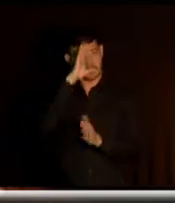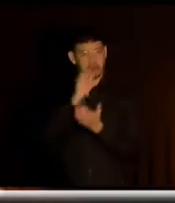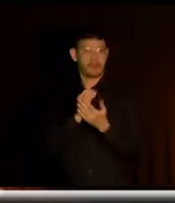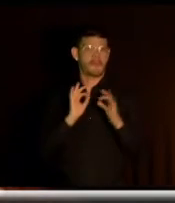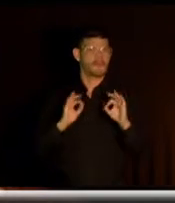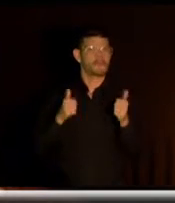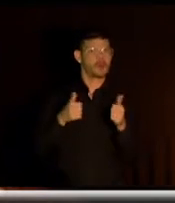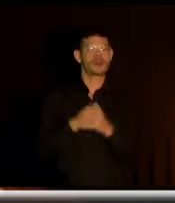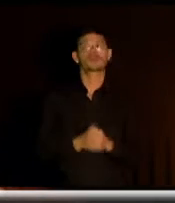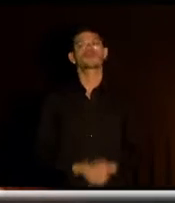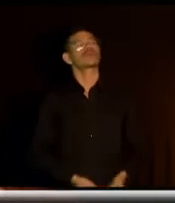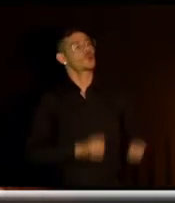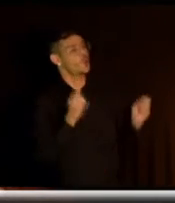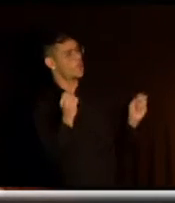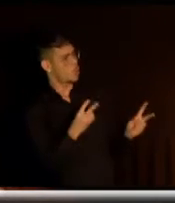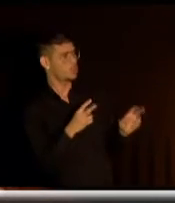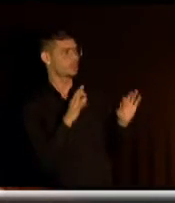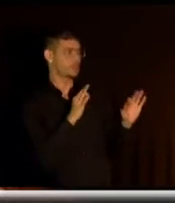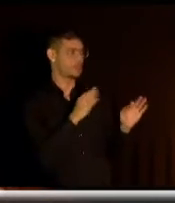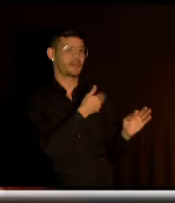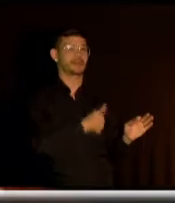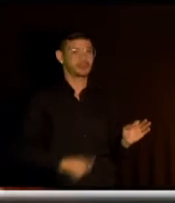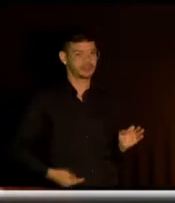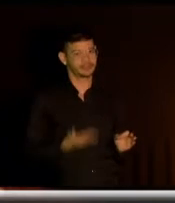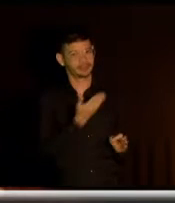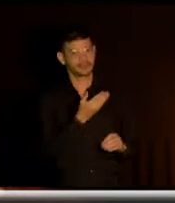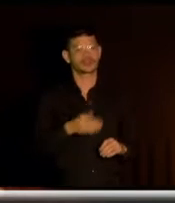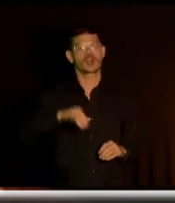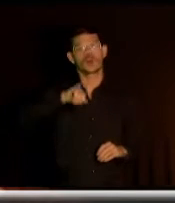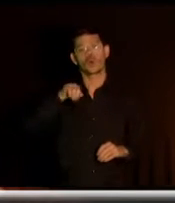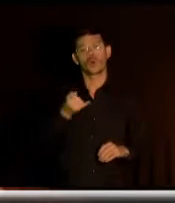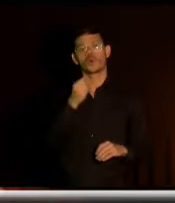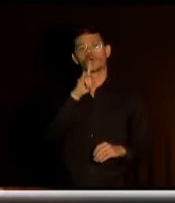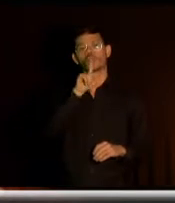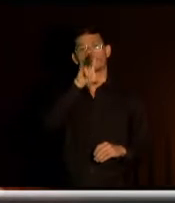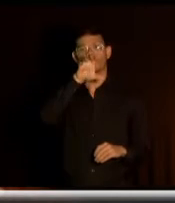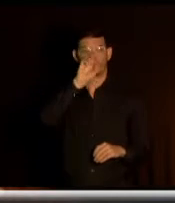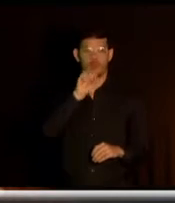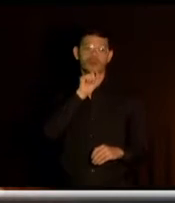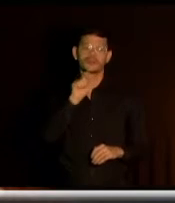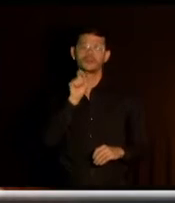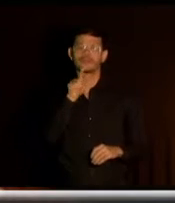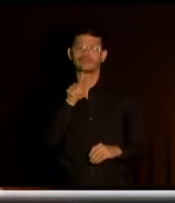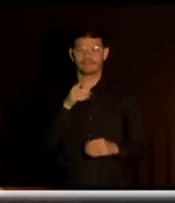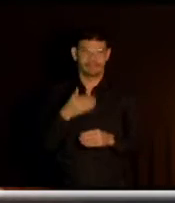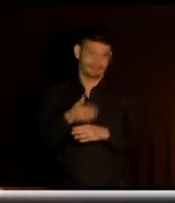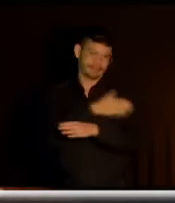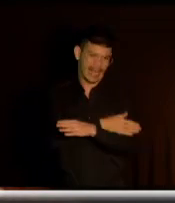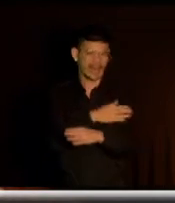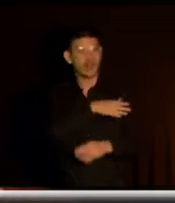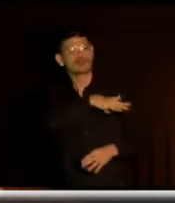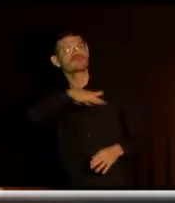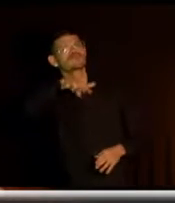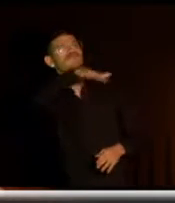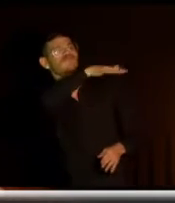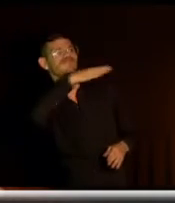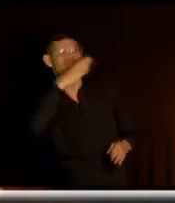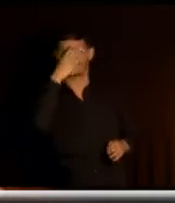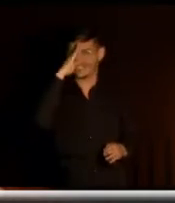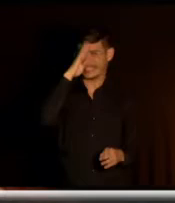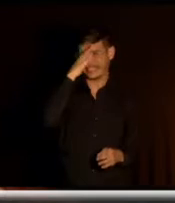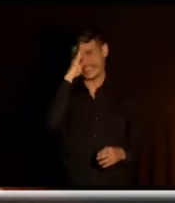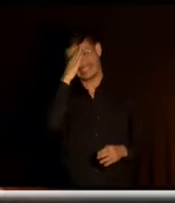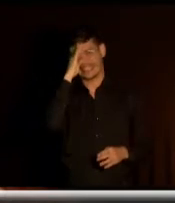Bueno, presidente Julio César, dentro de todas estas dudas que se han surgido, que habían venido presentando